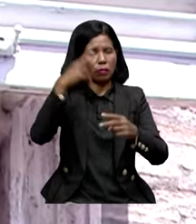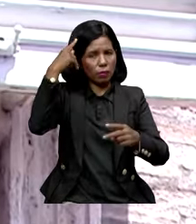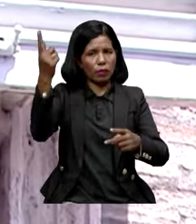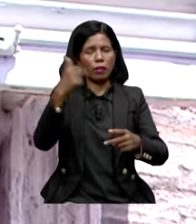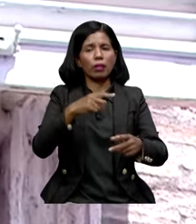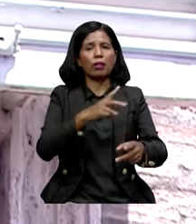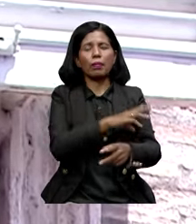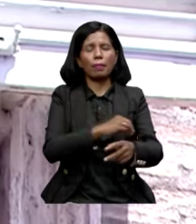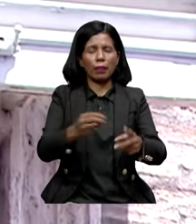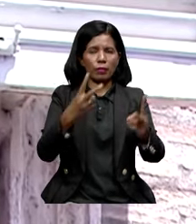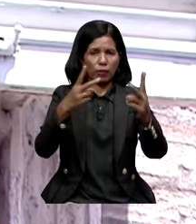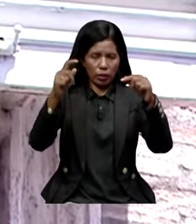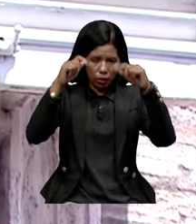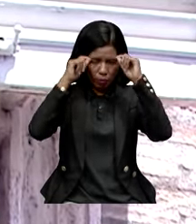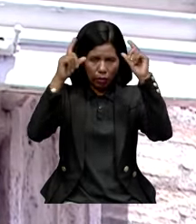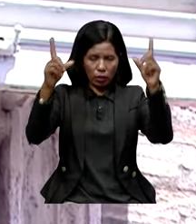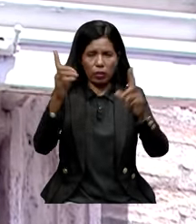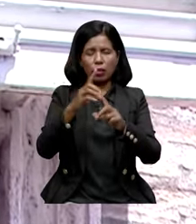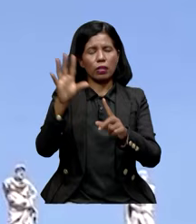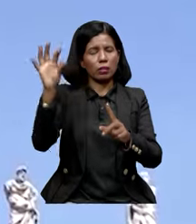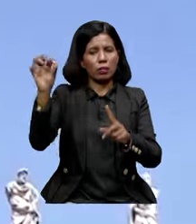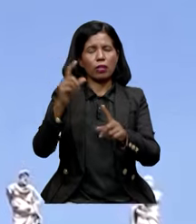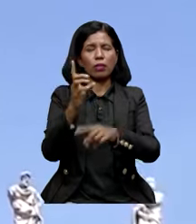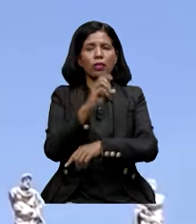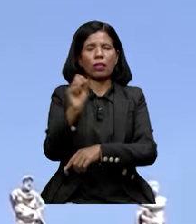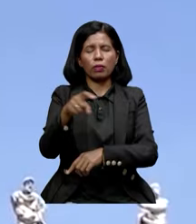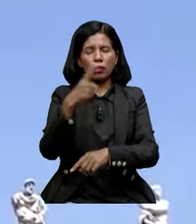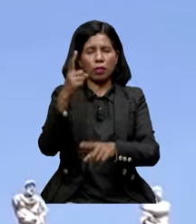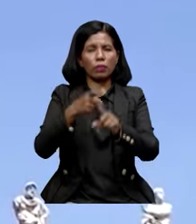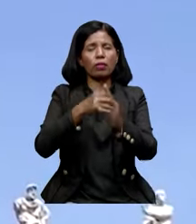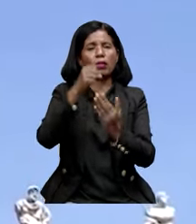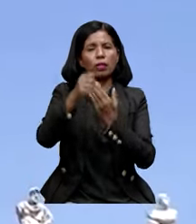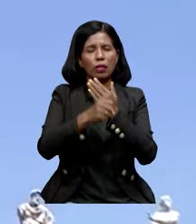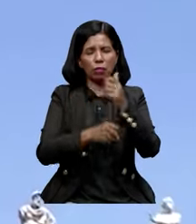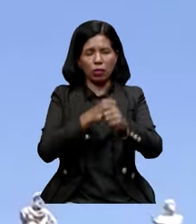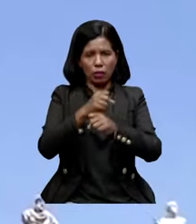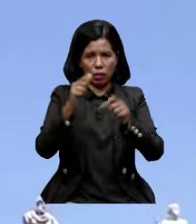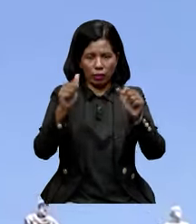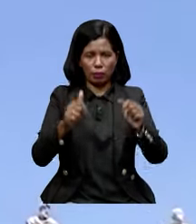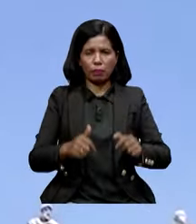se visita Timor-Leste, hau si lorong sia, to lorong sanura singida fulan setembro, tinang ne. Adair tu Ximenes, bem-vinda Ximenes, Ziemen.